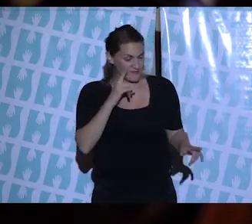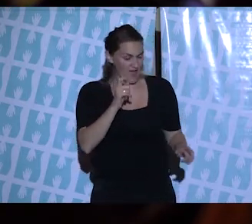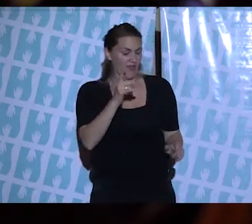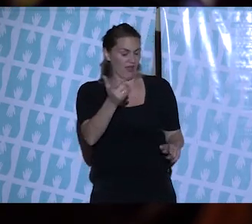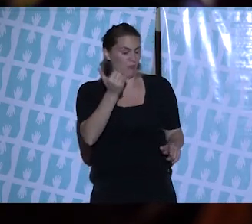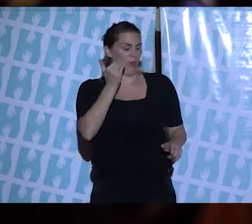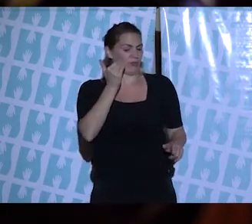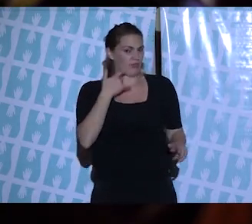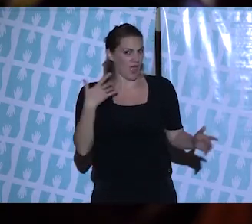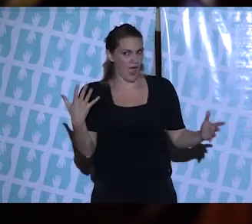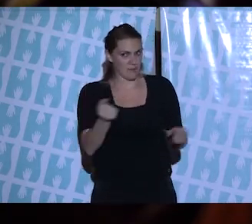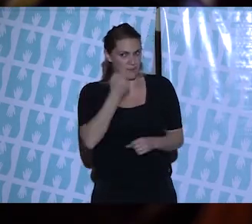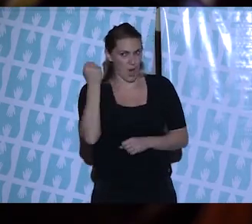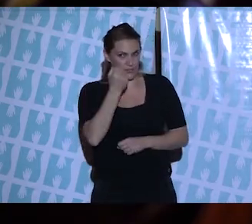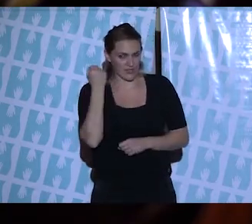alfa-sinucleína.